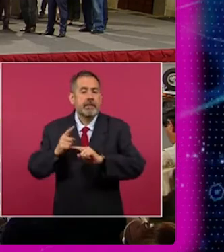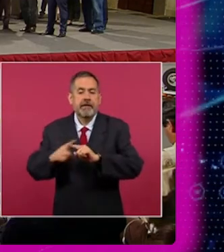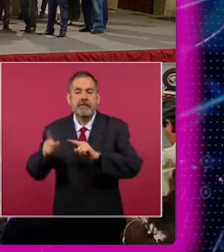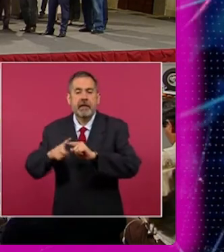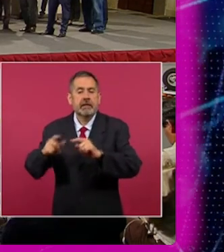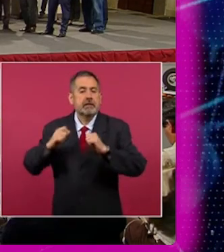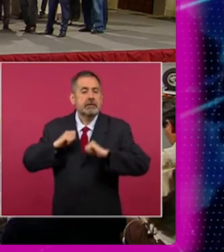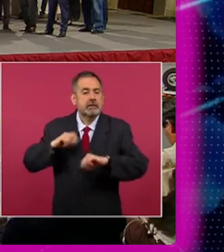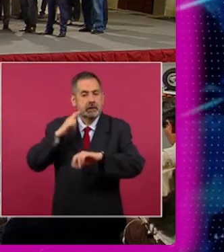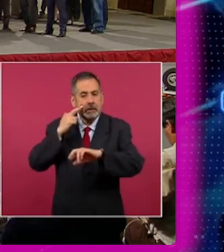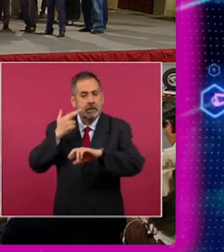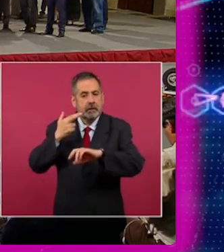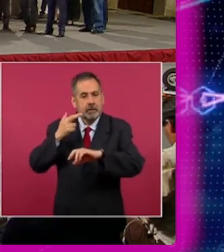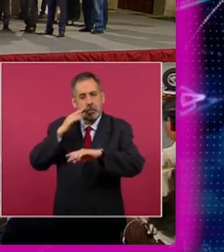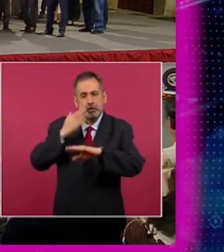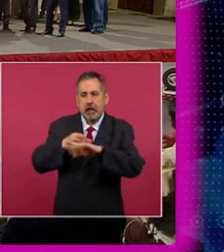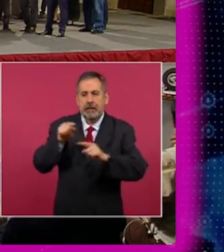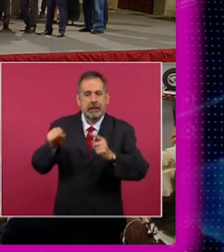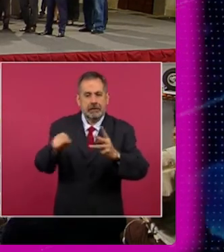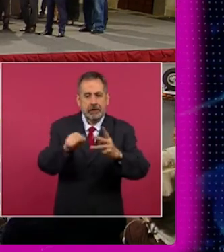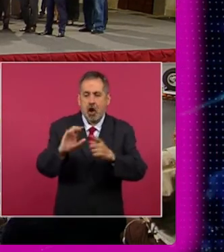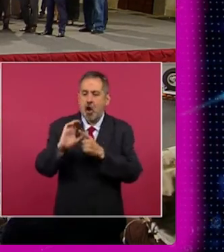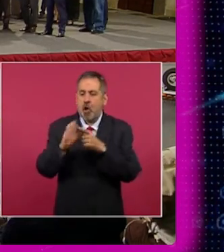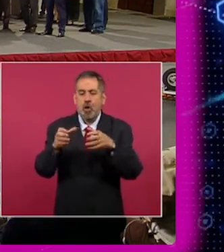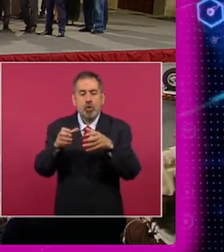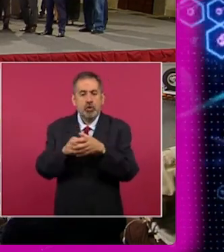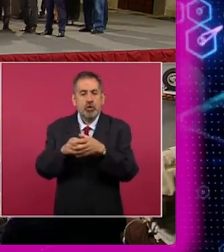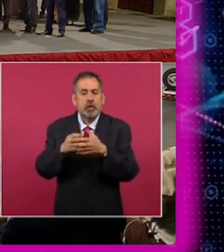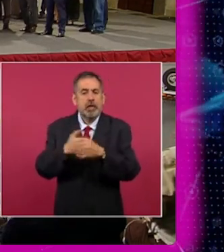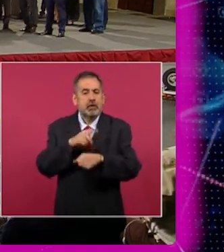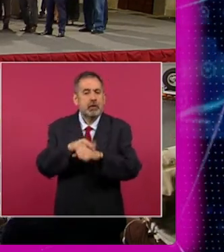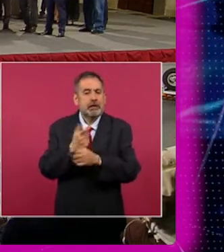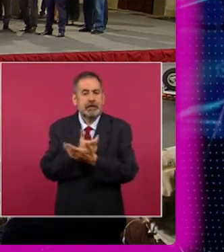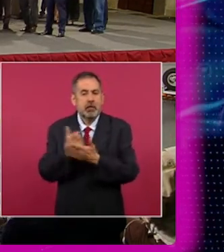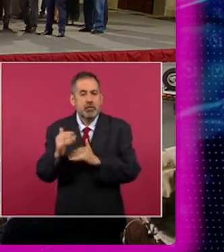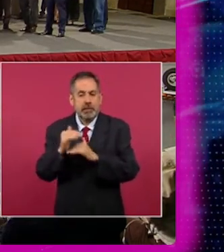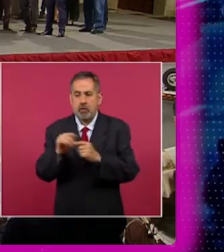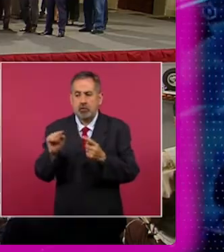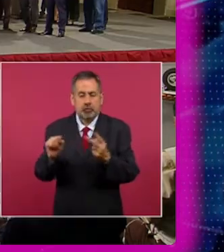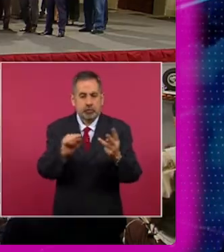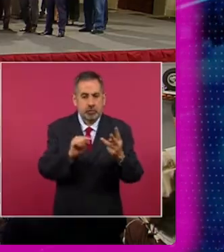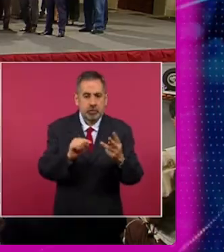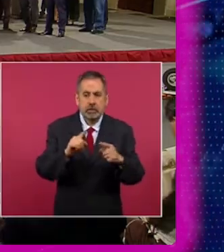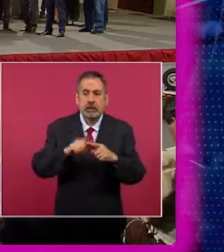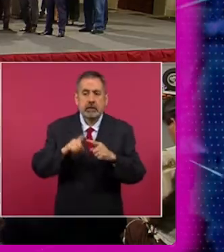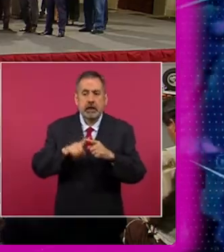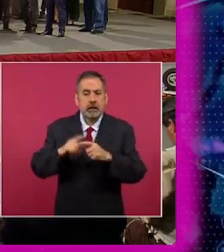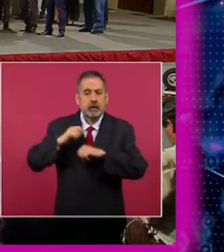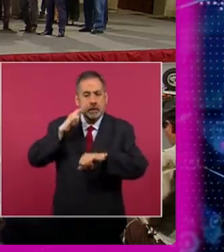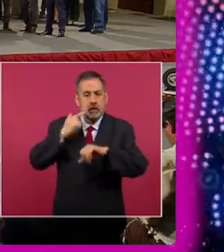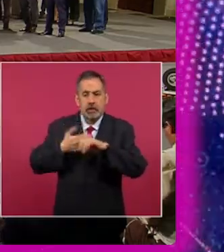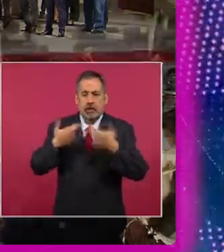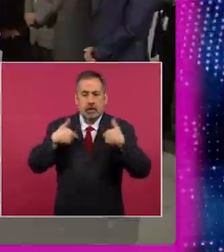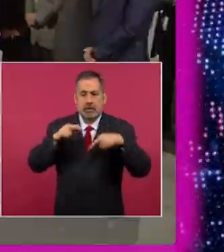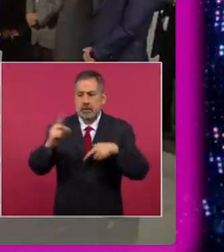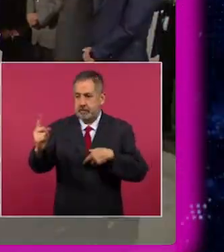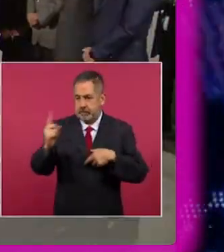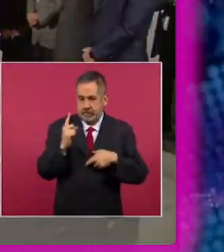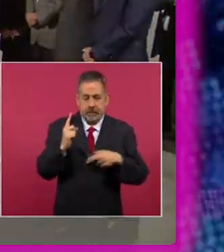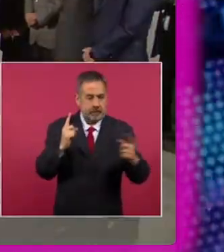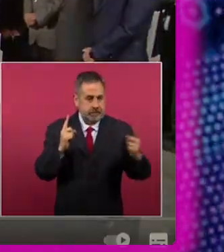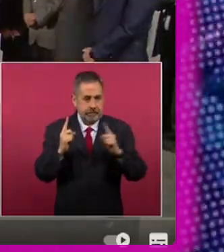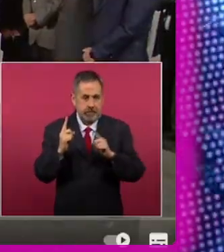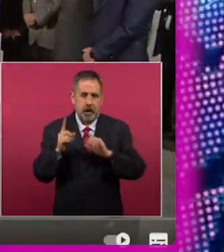diferentes miembros de la Comisión Nacional de Salarios Mínimos, cuyos voceros harán uso de la voz en